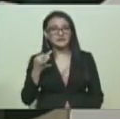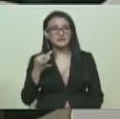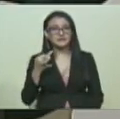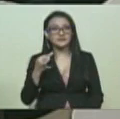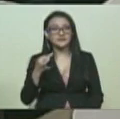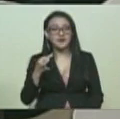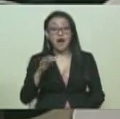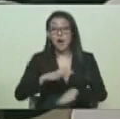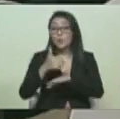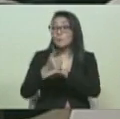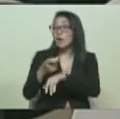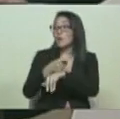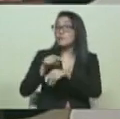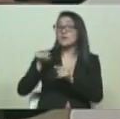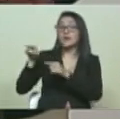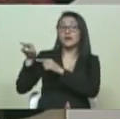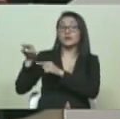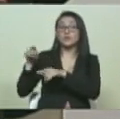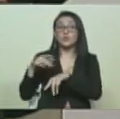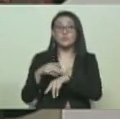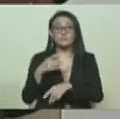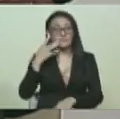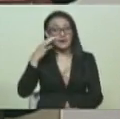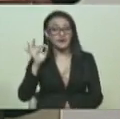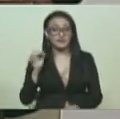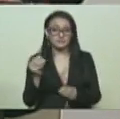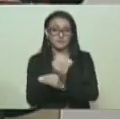parte de organismos de seguridad del Estado venezolano.